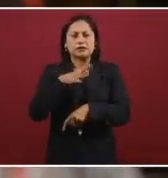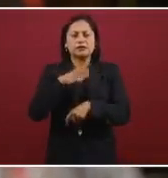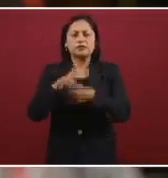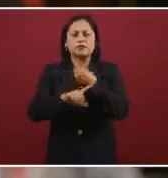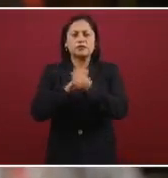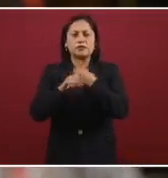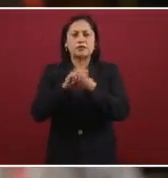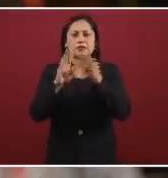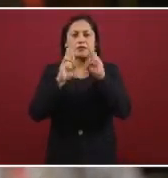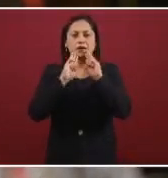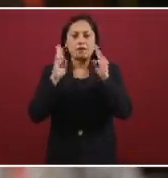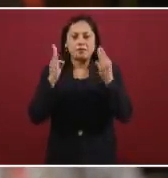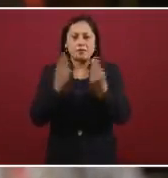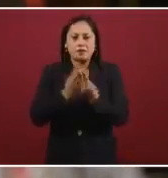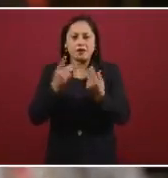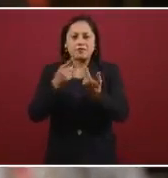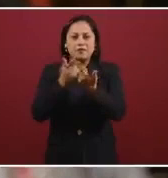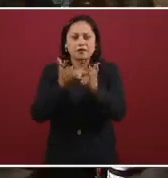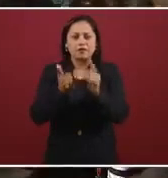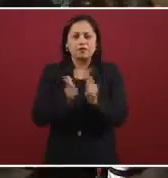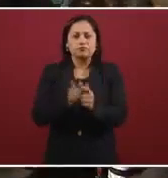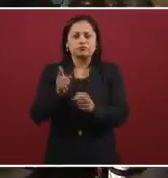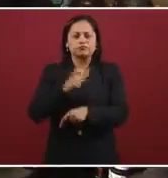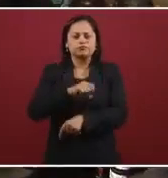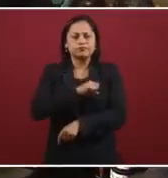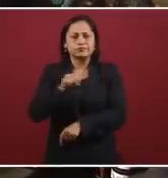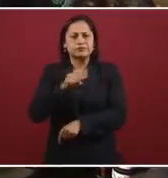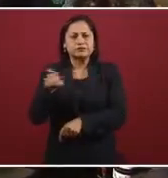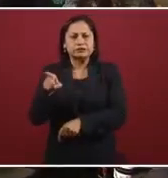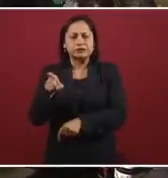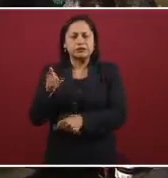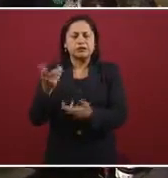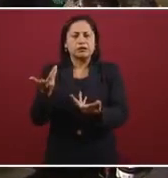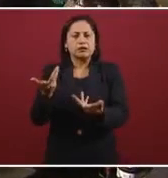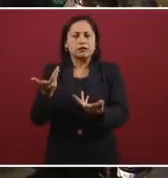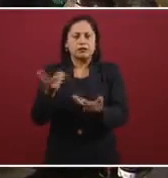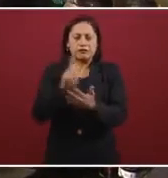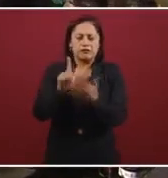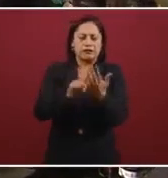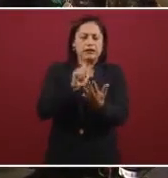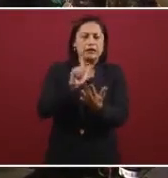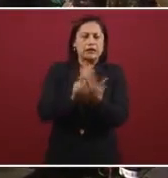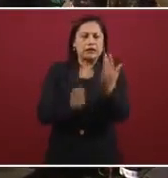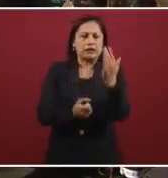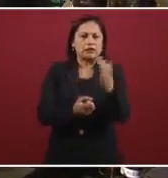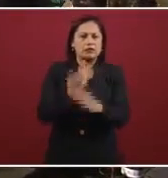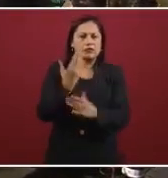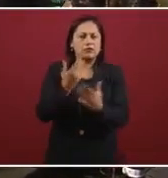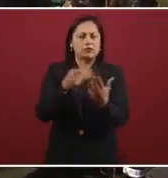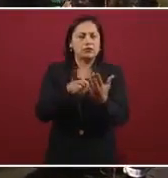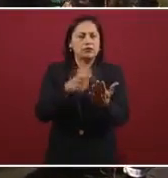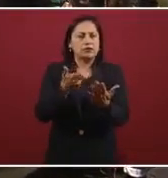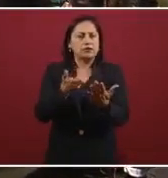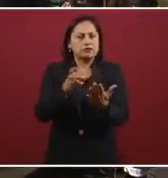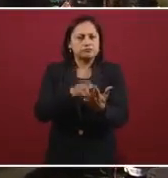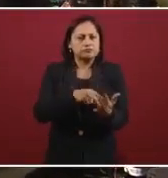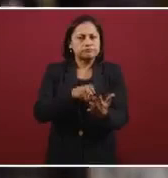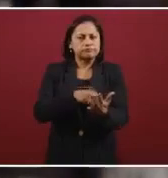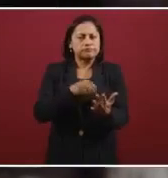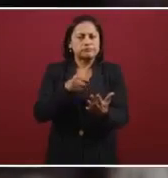de dinero. Con esta iniciativa de ley no habría salido Néstor Salgado, no habría